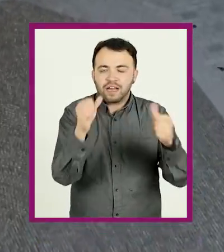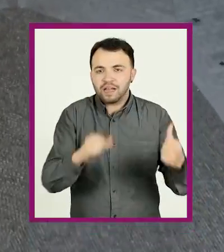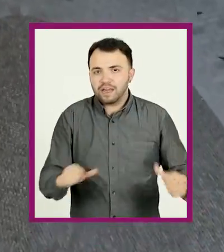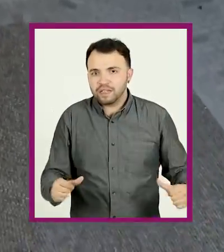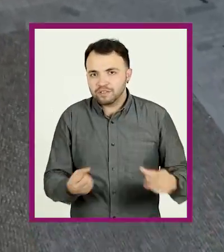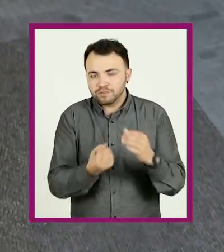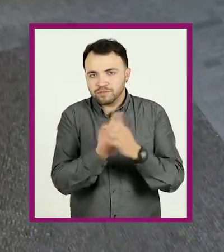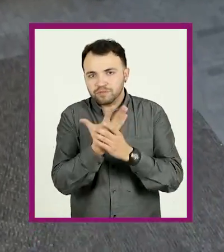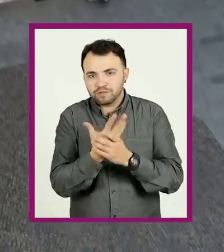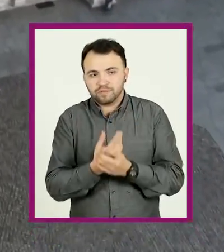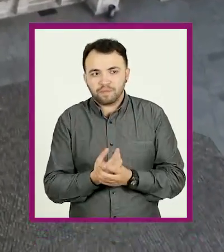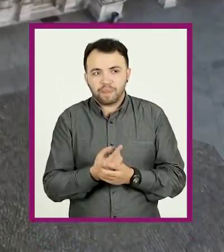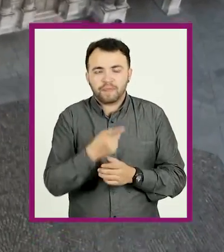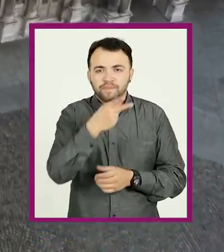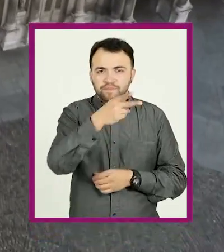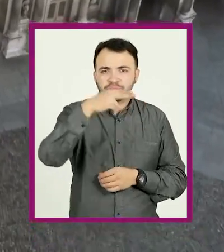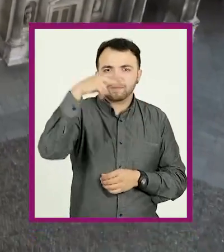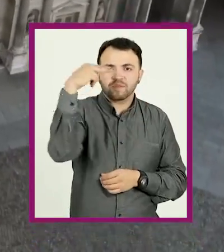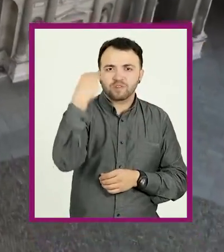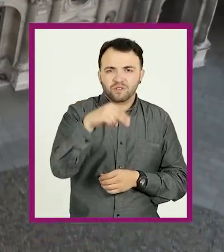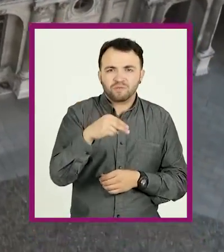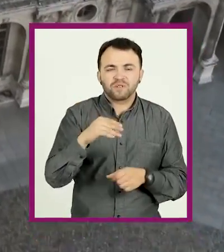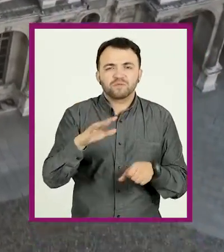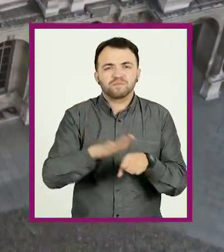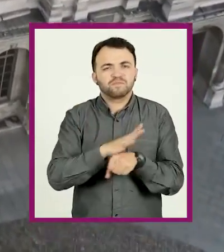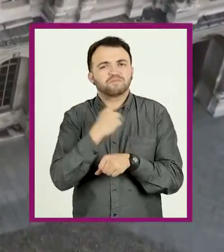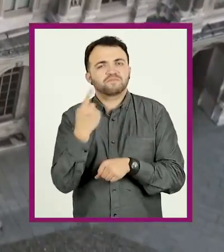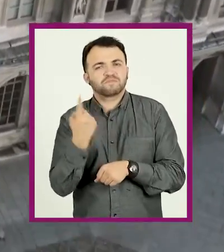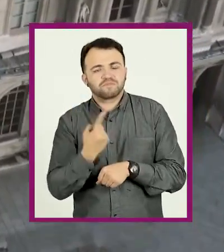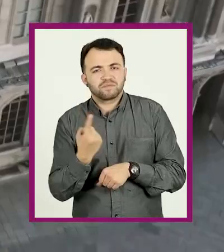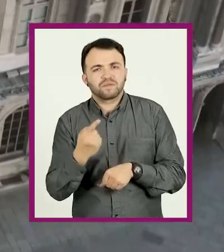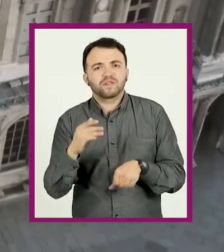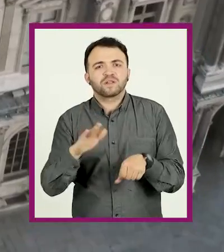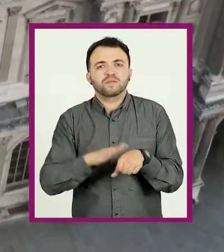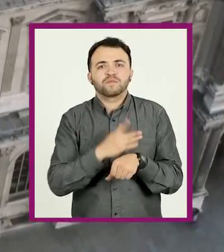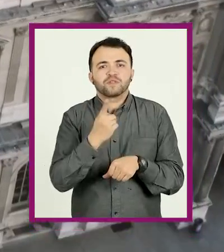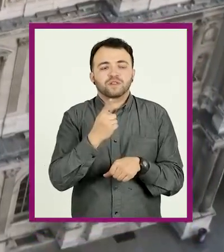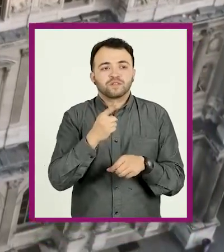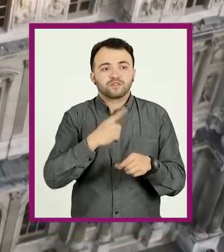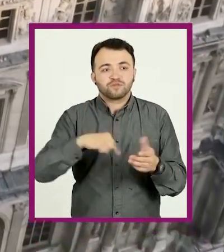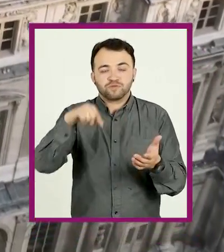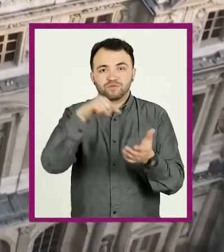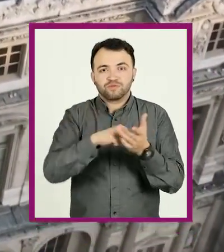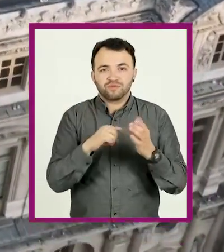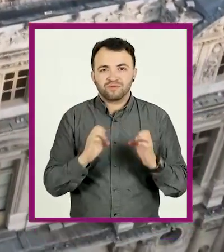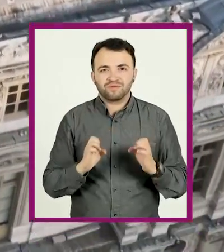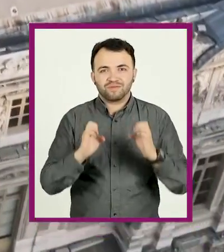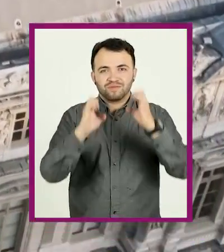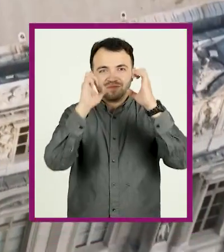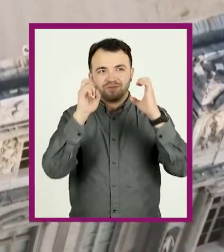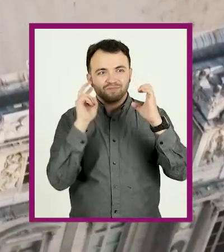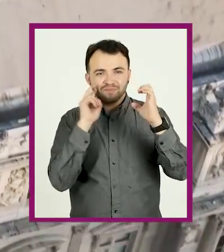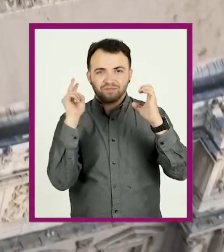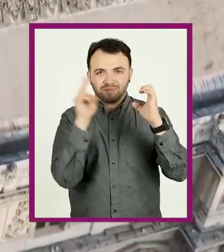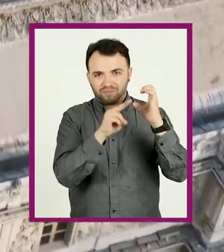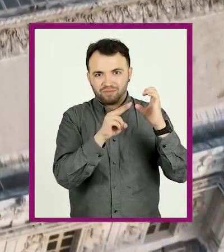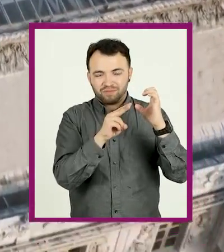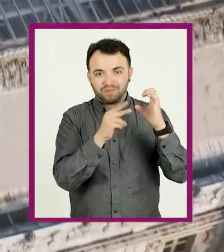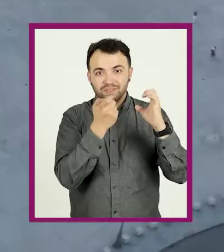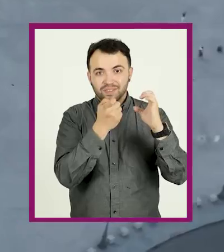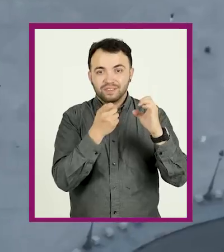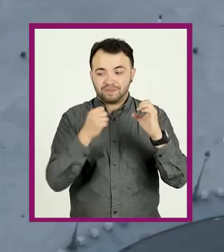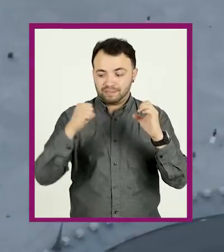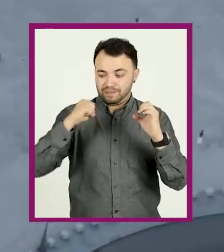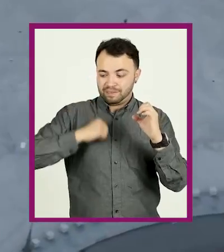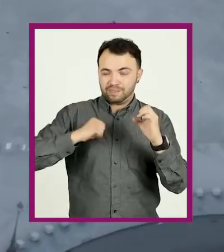El museo debe su nombre al palacio en el que se encuentra. Construido progresivamente entre la Edad Media y el siglo